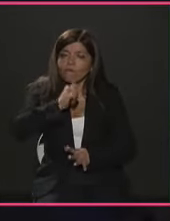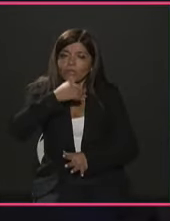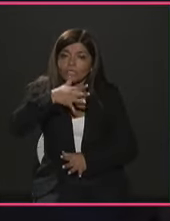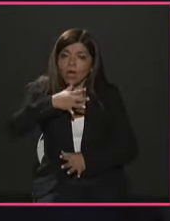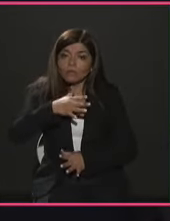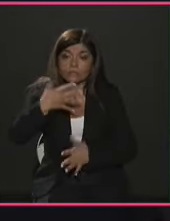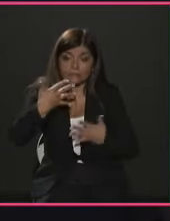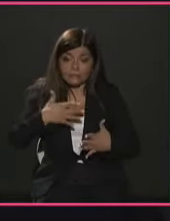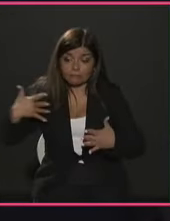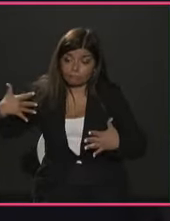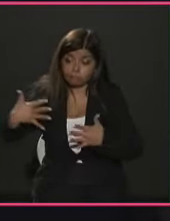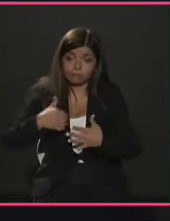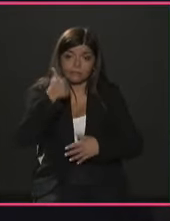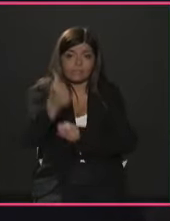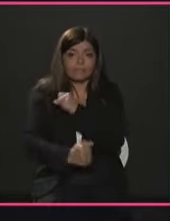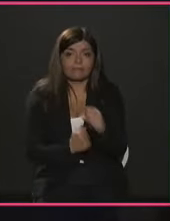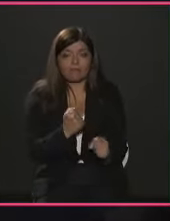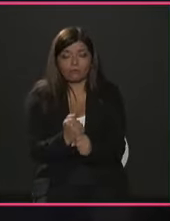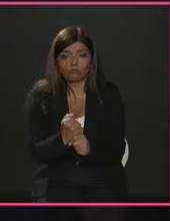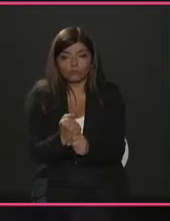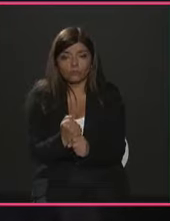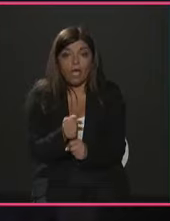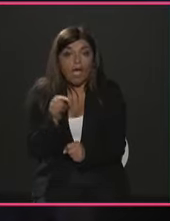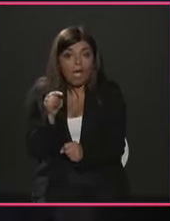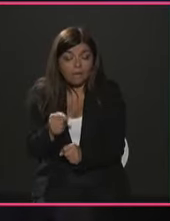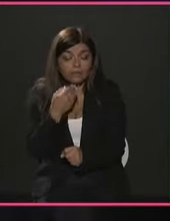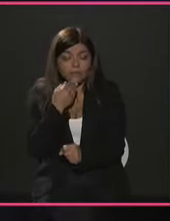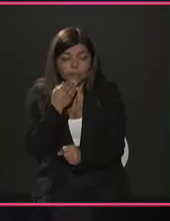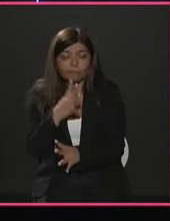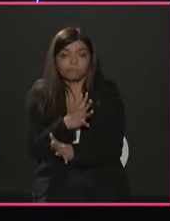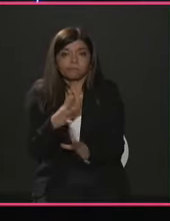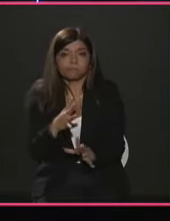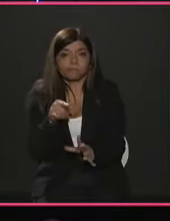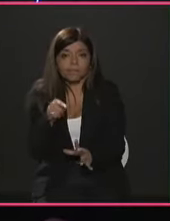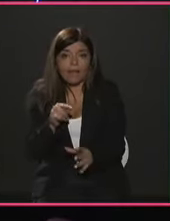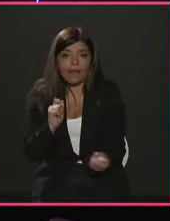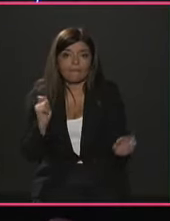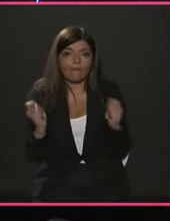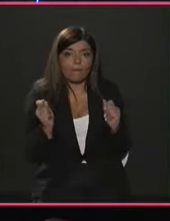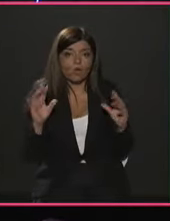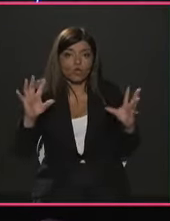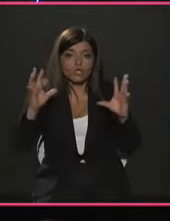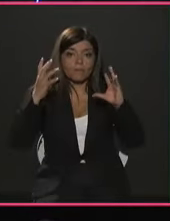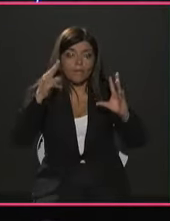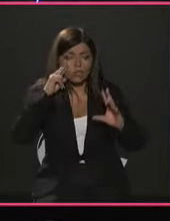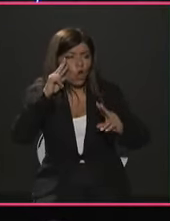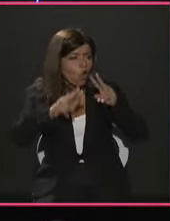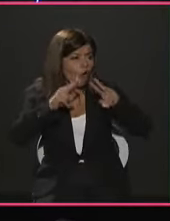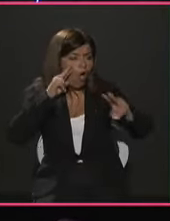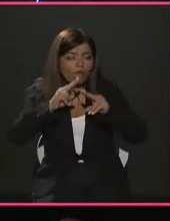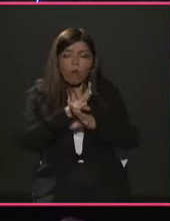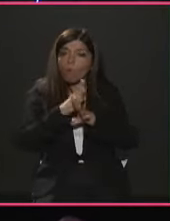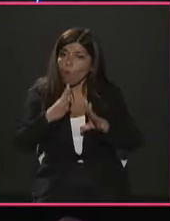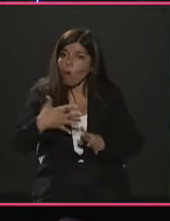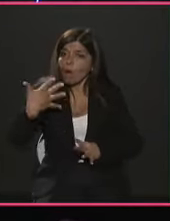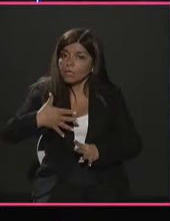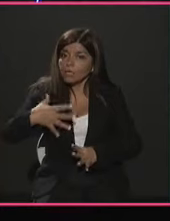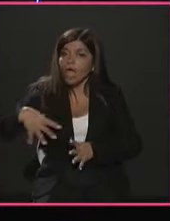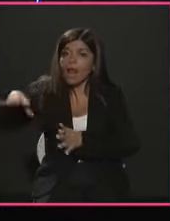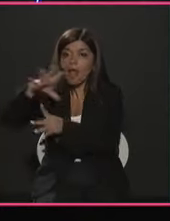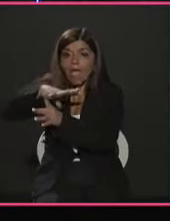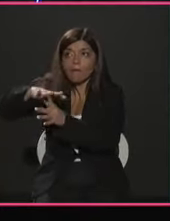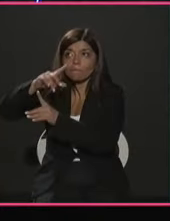durante 6 años este también tiene un impacto en el cambio climático y es muy visible acá en la región